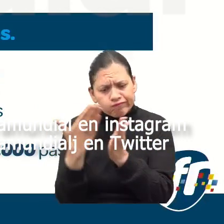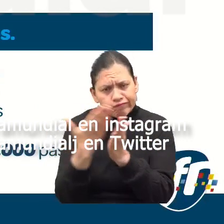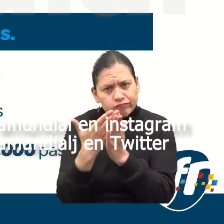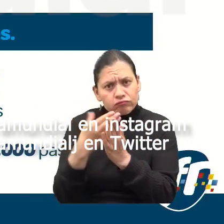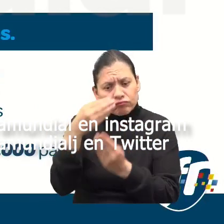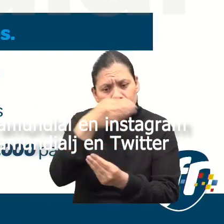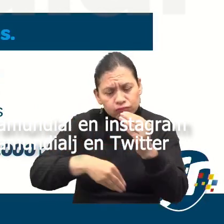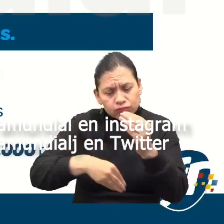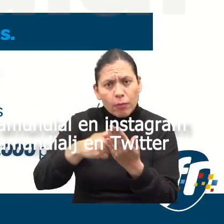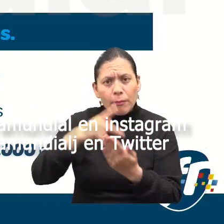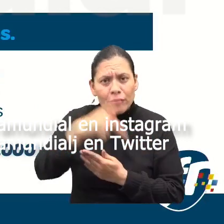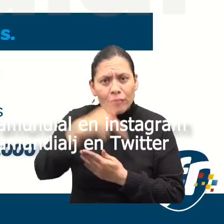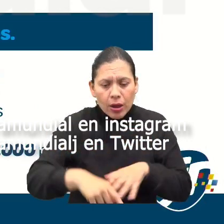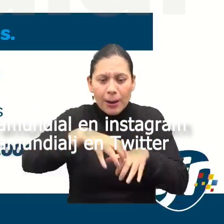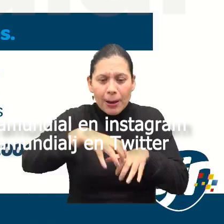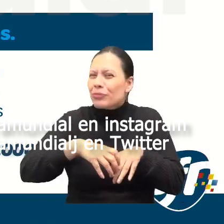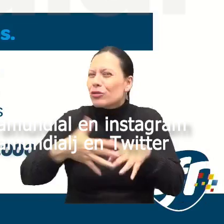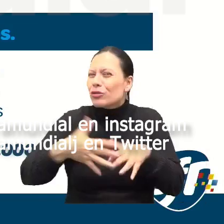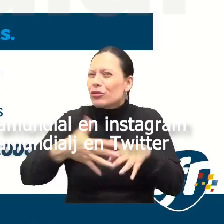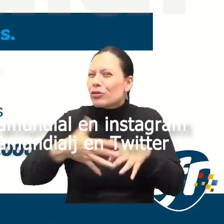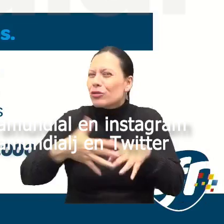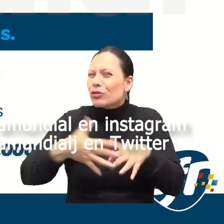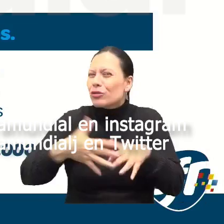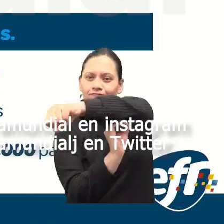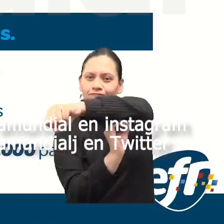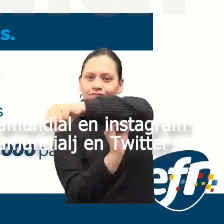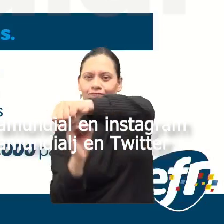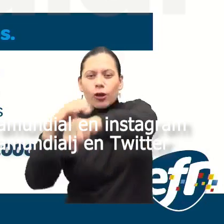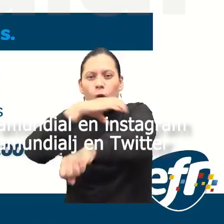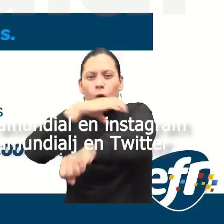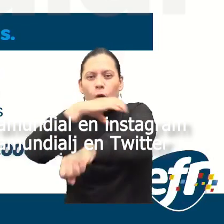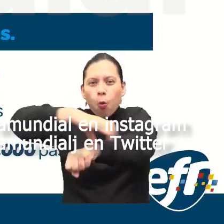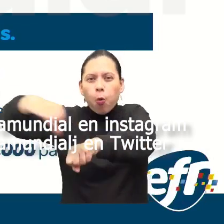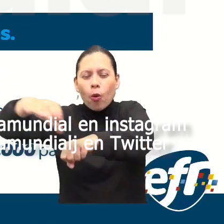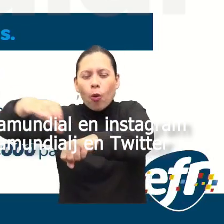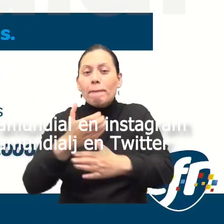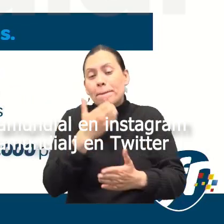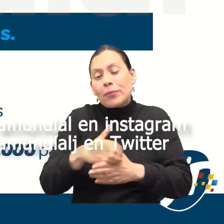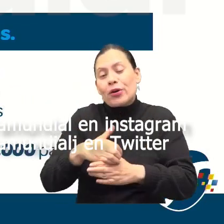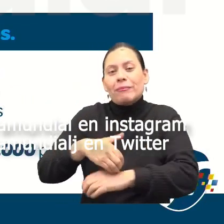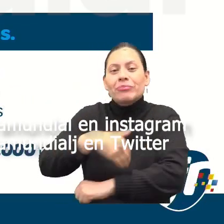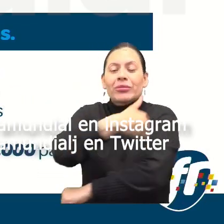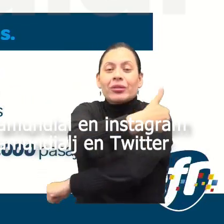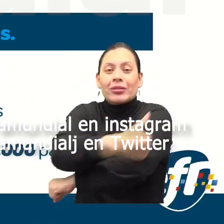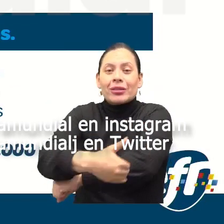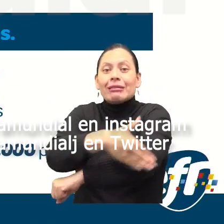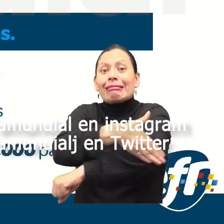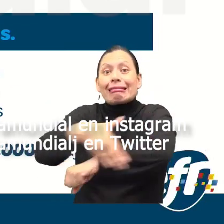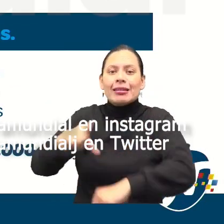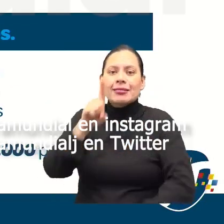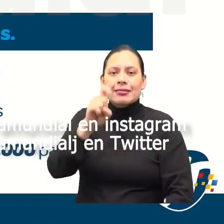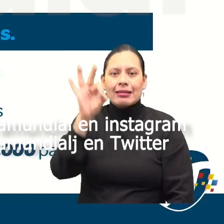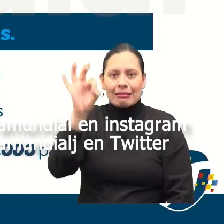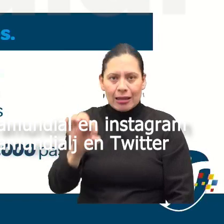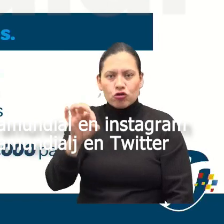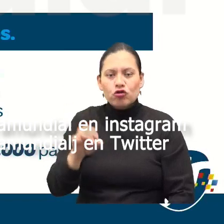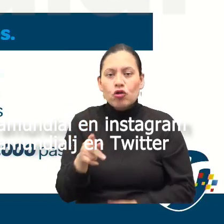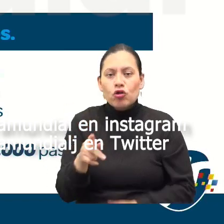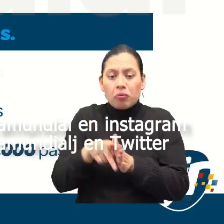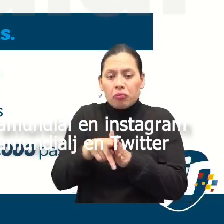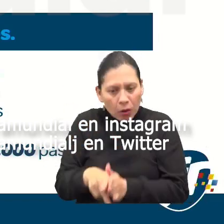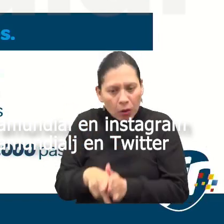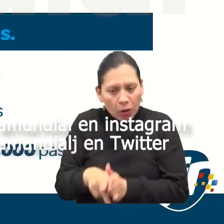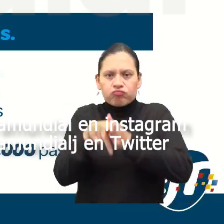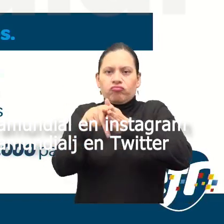de unas estaciones elevadas. Es decir, por poner un ejemplo, sobre la avenida 68, el tren se eleva, los